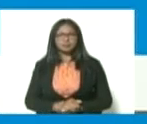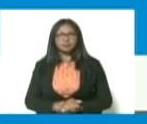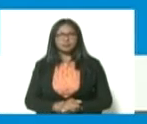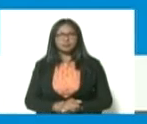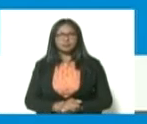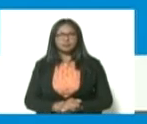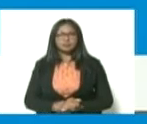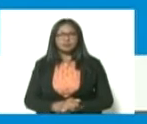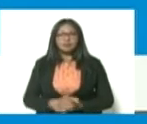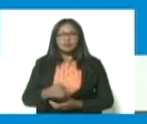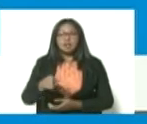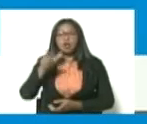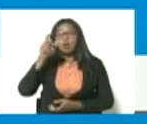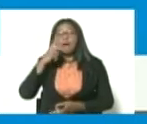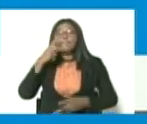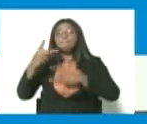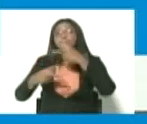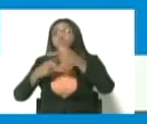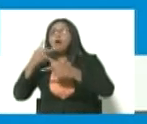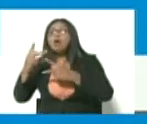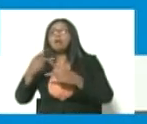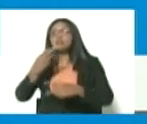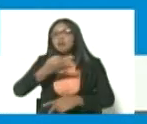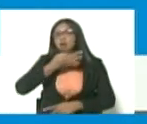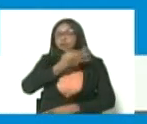Combinada todas las políticas sociales